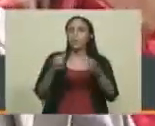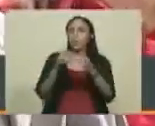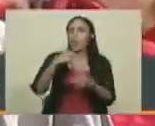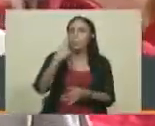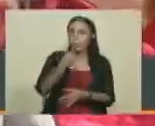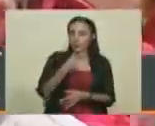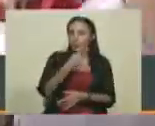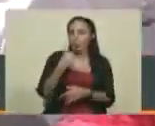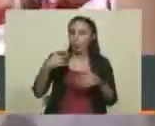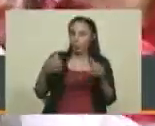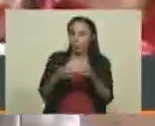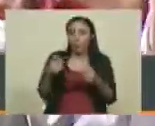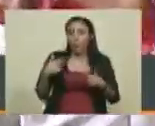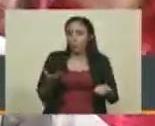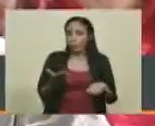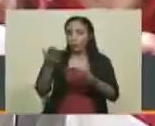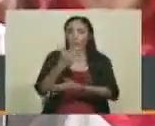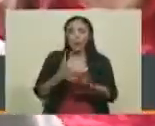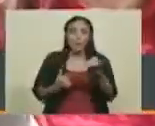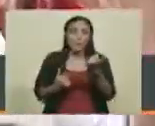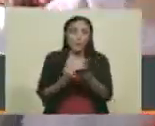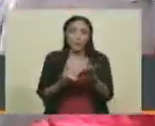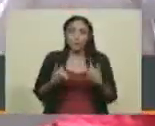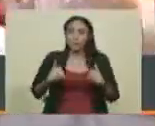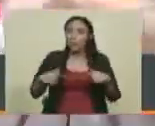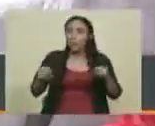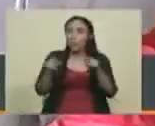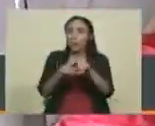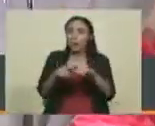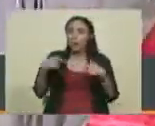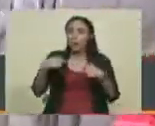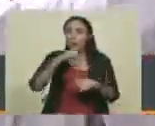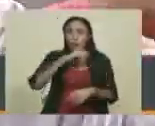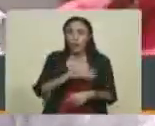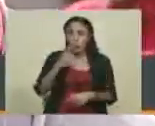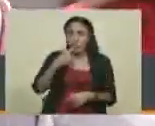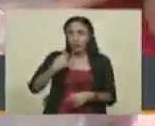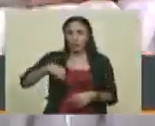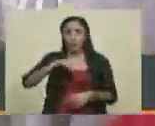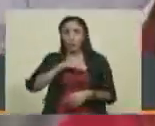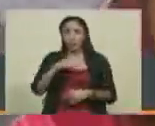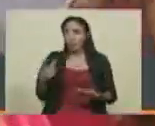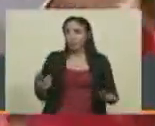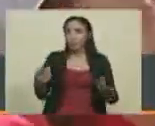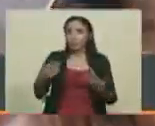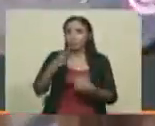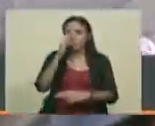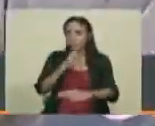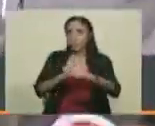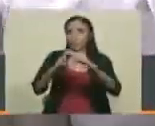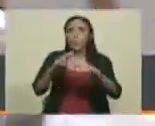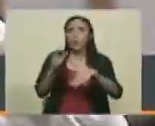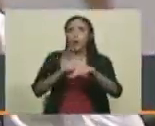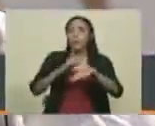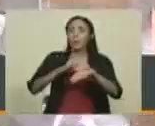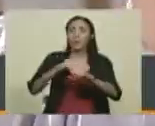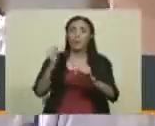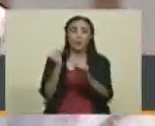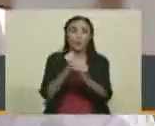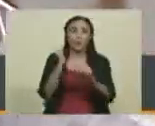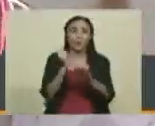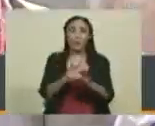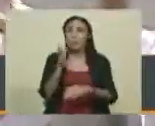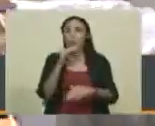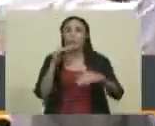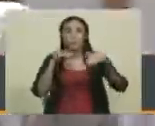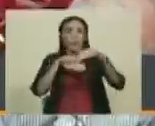usted con un batallón de trabajadores históricamente héroes, porque salimos a trabajar muchas veces sin zapatos,